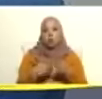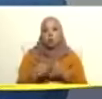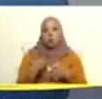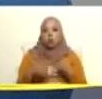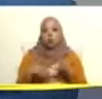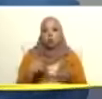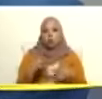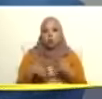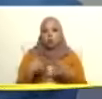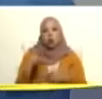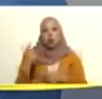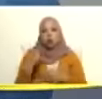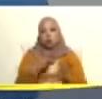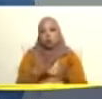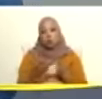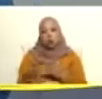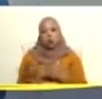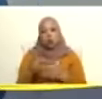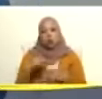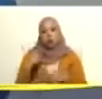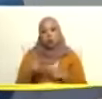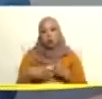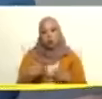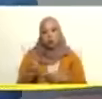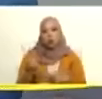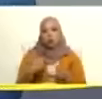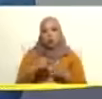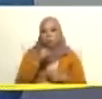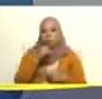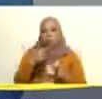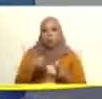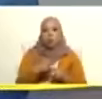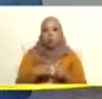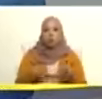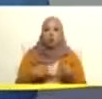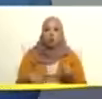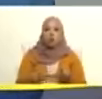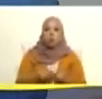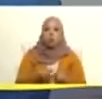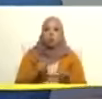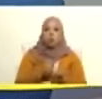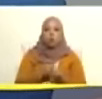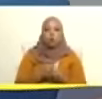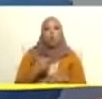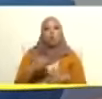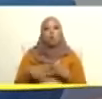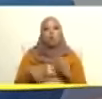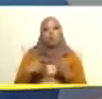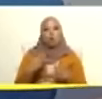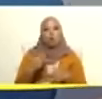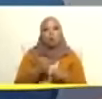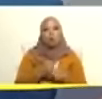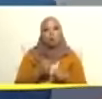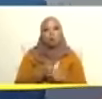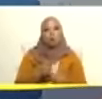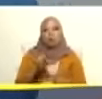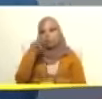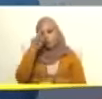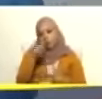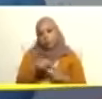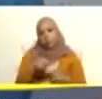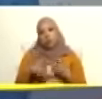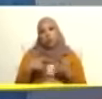acá hace falta. Bienvenidas también las importaciones, como hemos dicho, pero en igualdad de condiciones, y poco a poco vamos a ir logrando todo esto